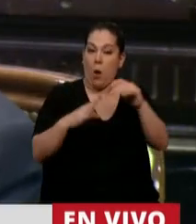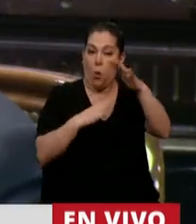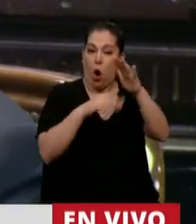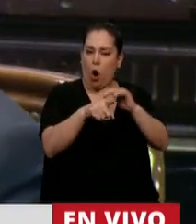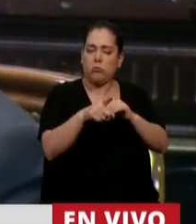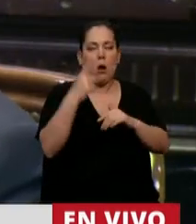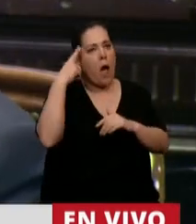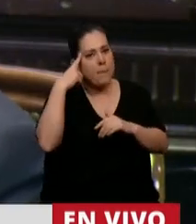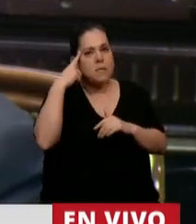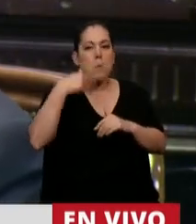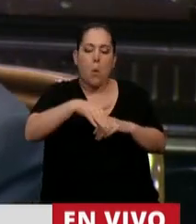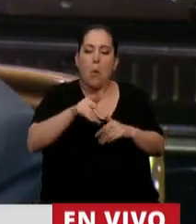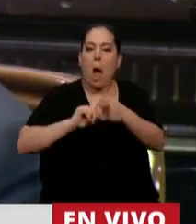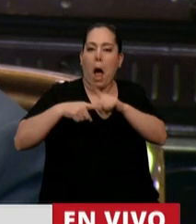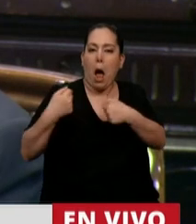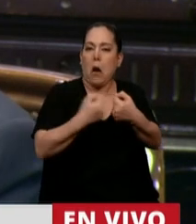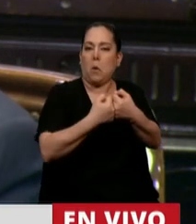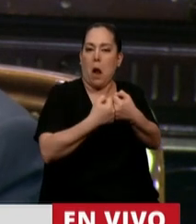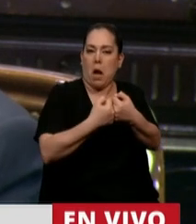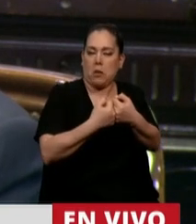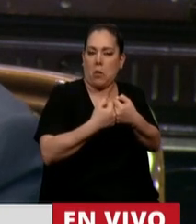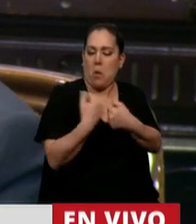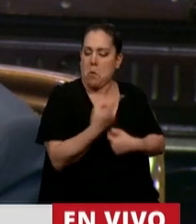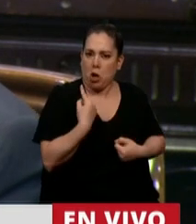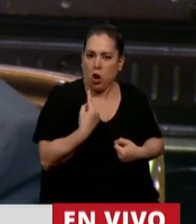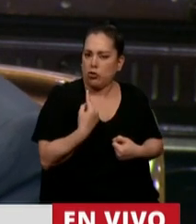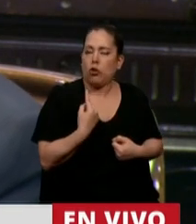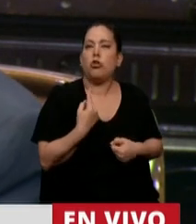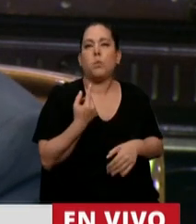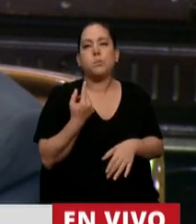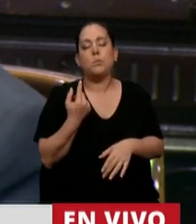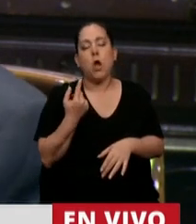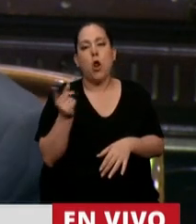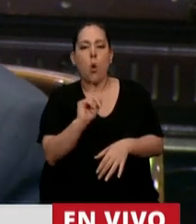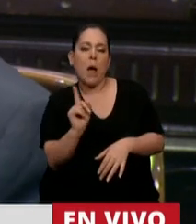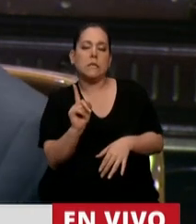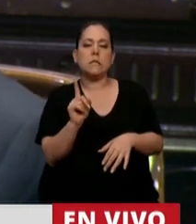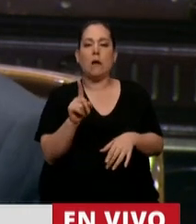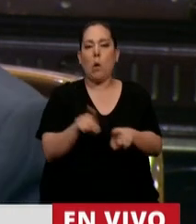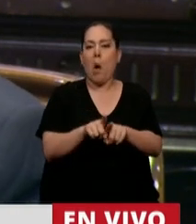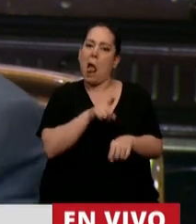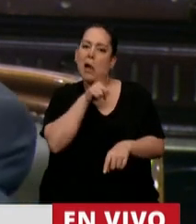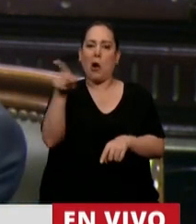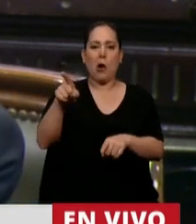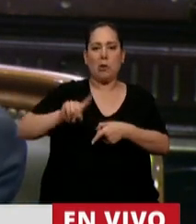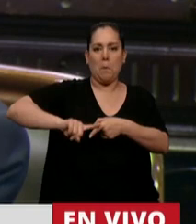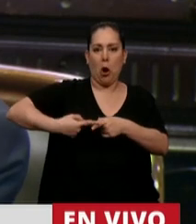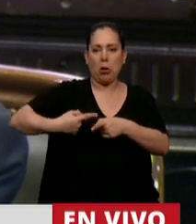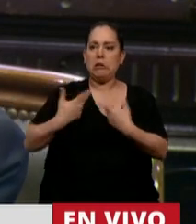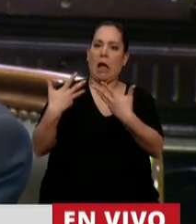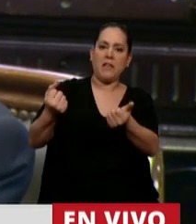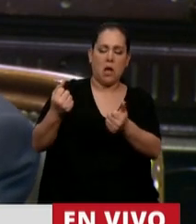un consenso hoy, porque no somos que estamos boicoteando ninguna política